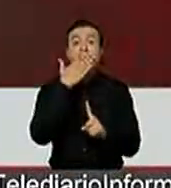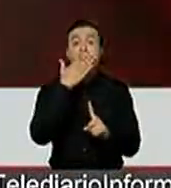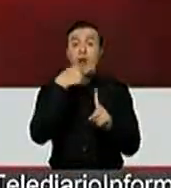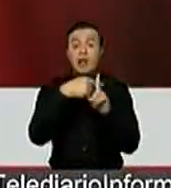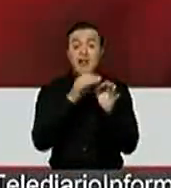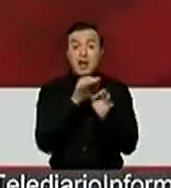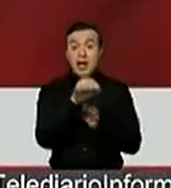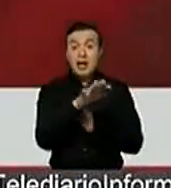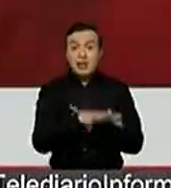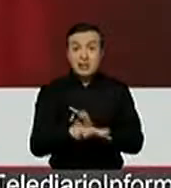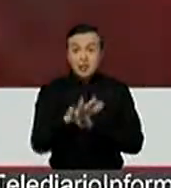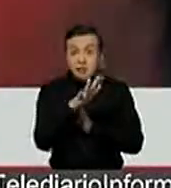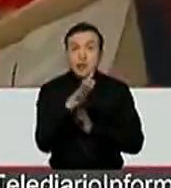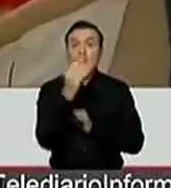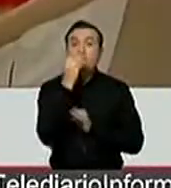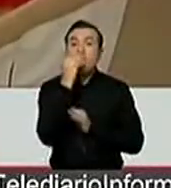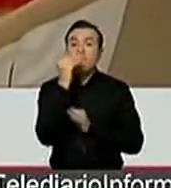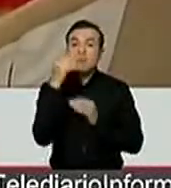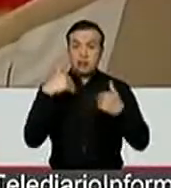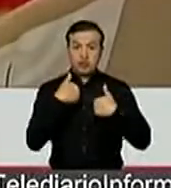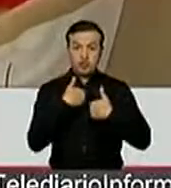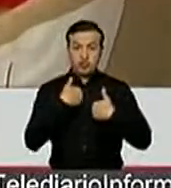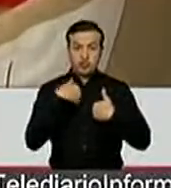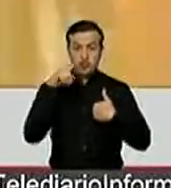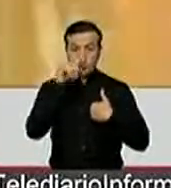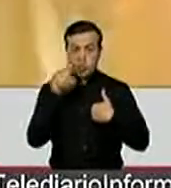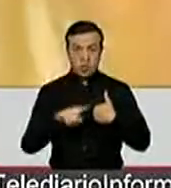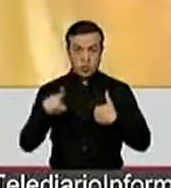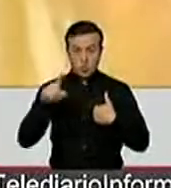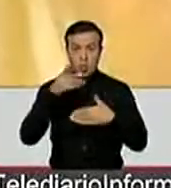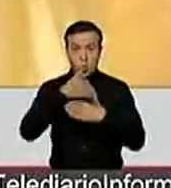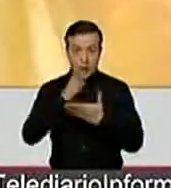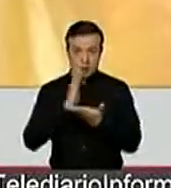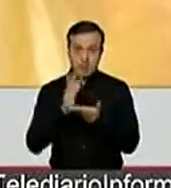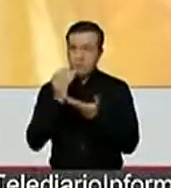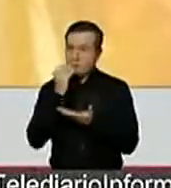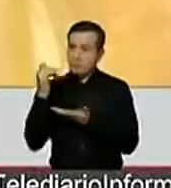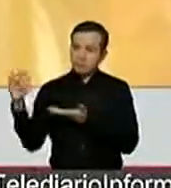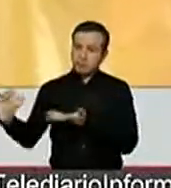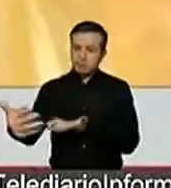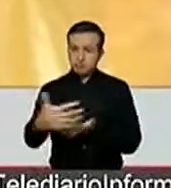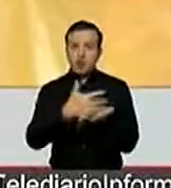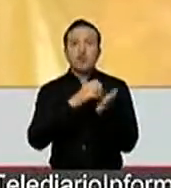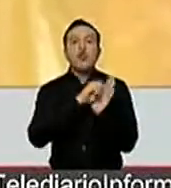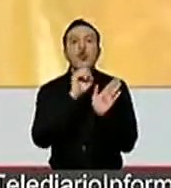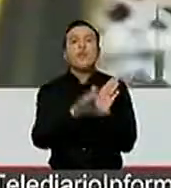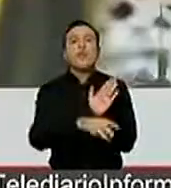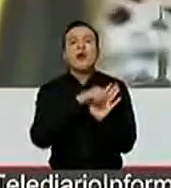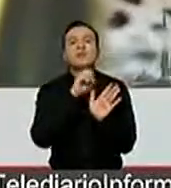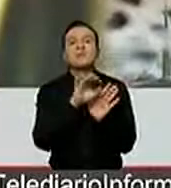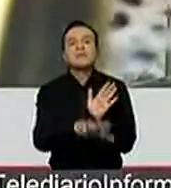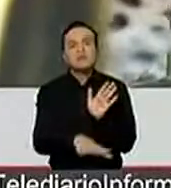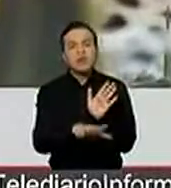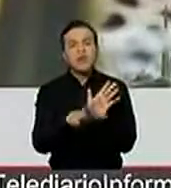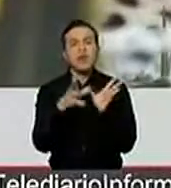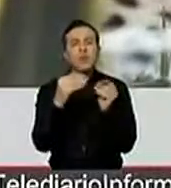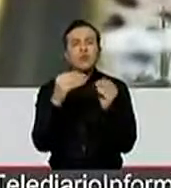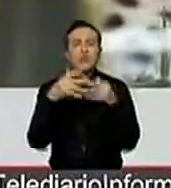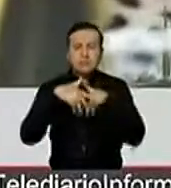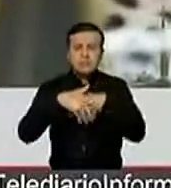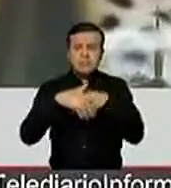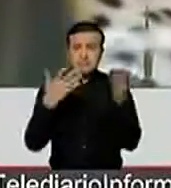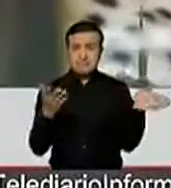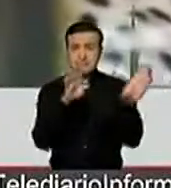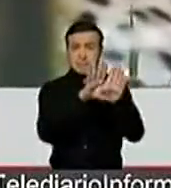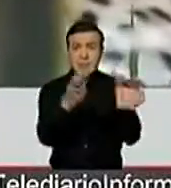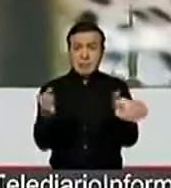de alimentos para animales del zoológico de la capital, en Guayabamba, que debido al cierre de vías por las manifestaciones, se están